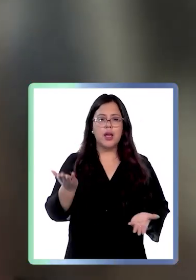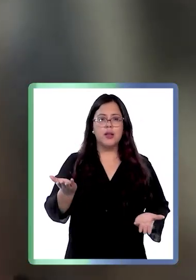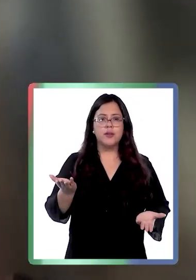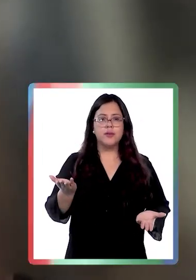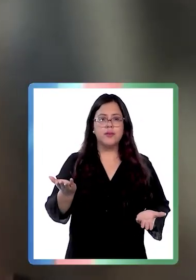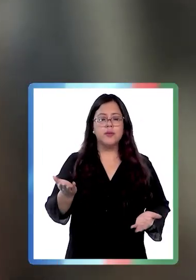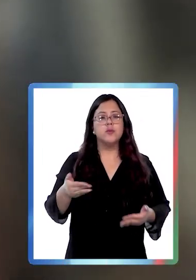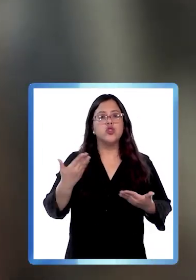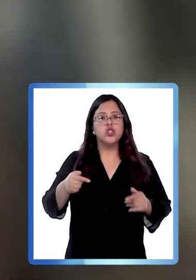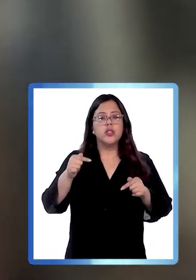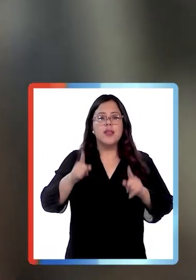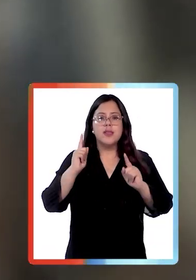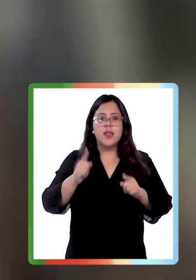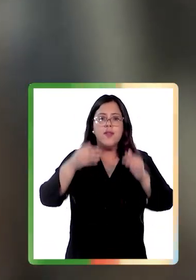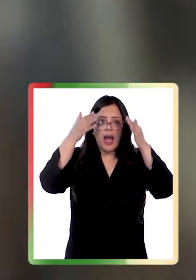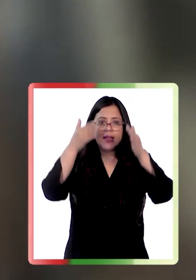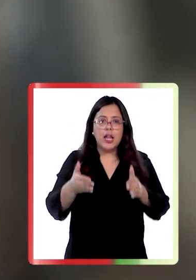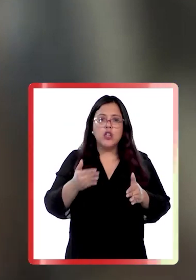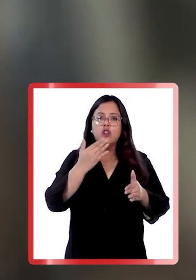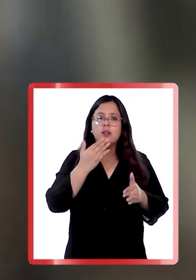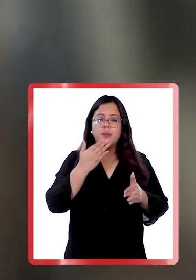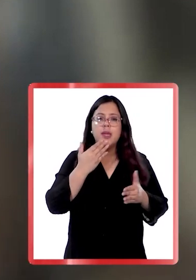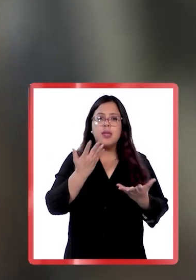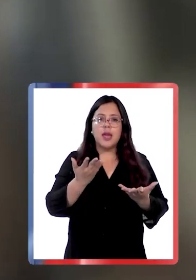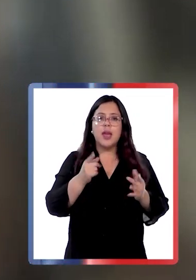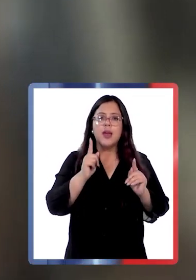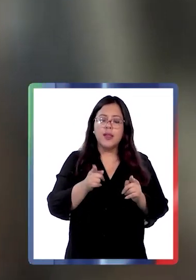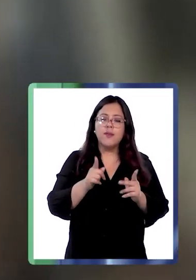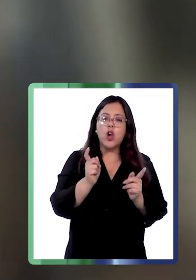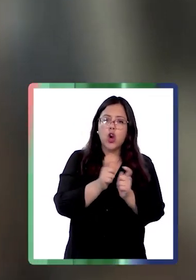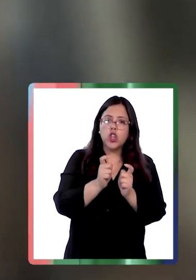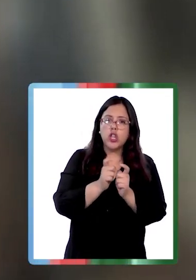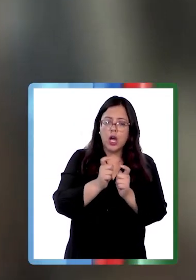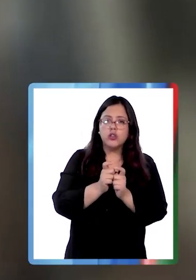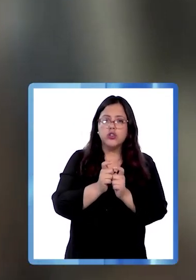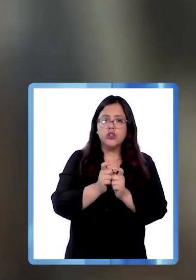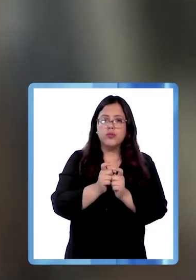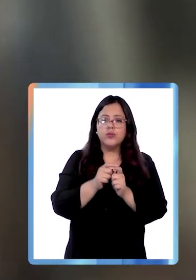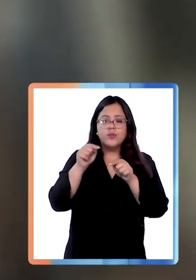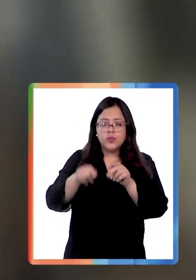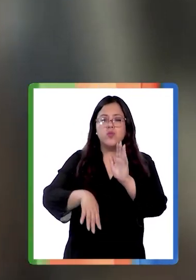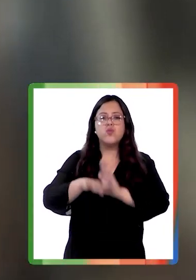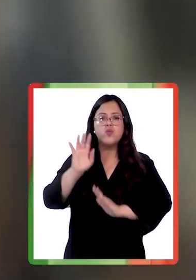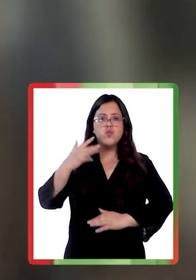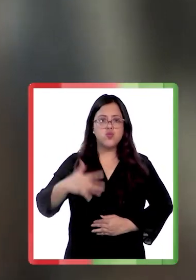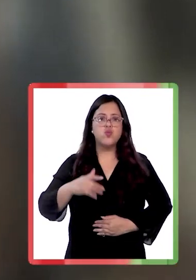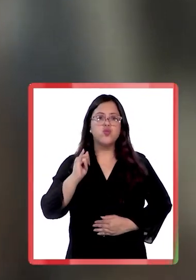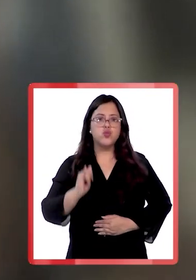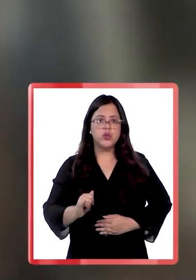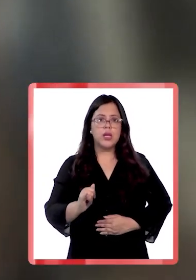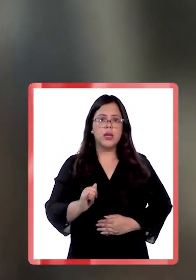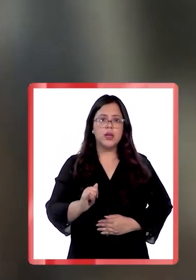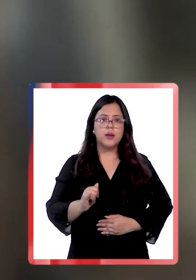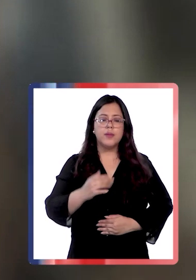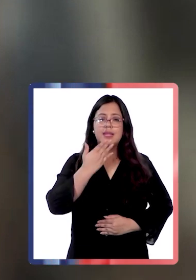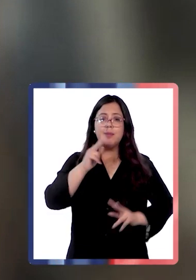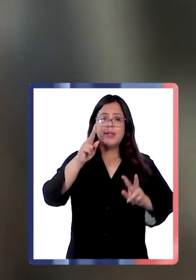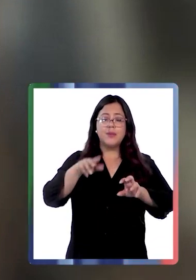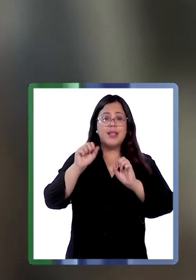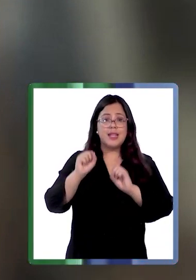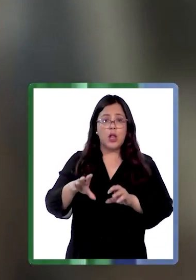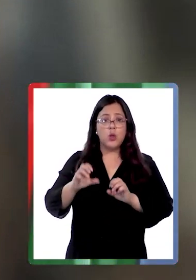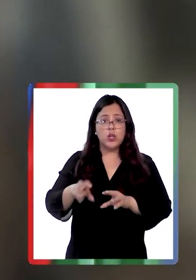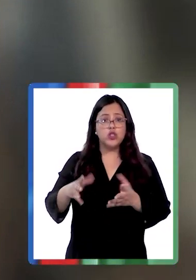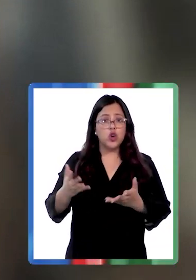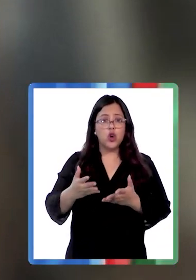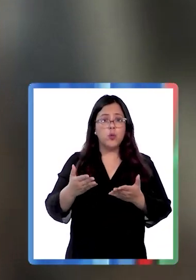salía habitualmente. Así que hay que estar atentos y estarse comunicando permanentemente. Yo creo que eso es lo más importante. Y en